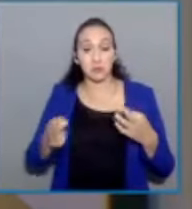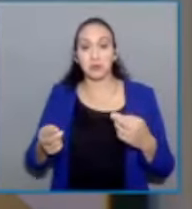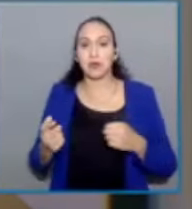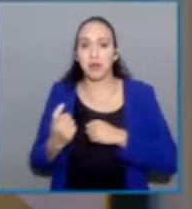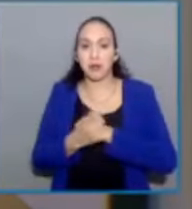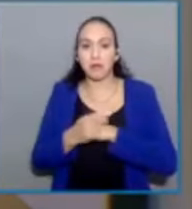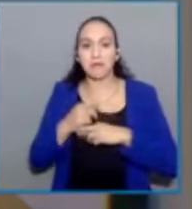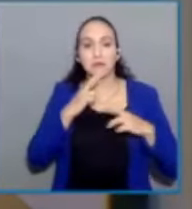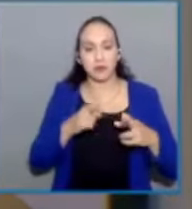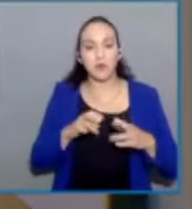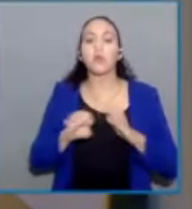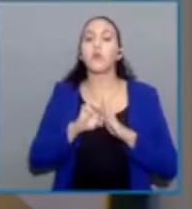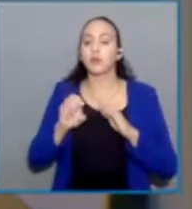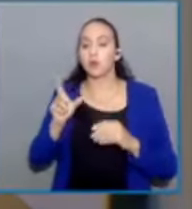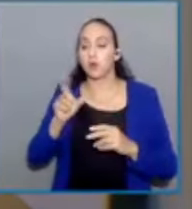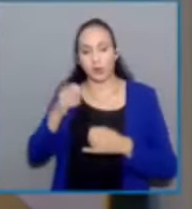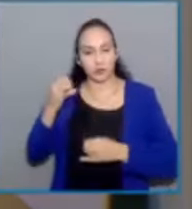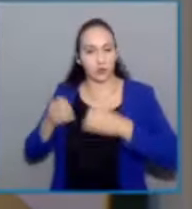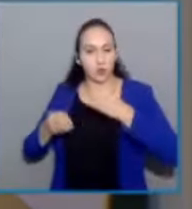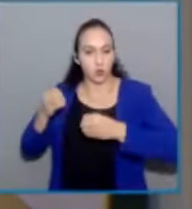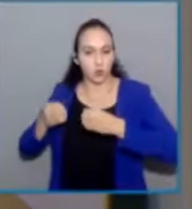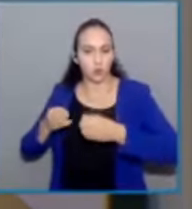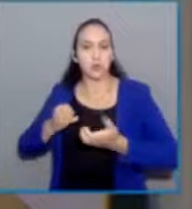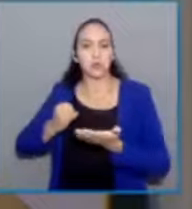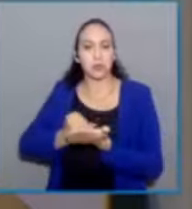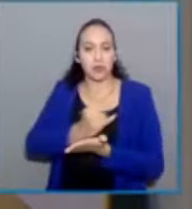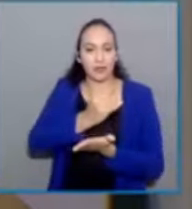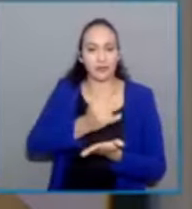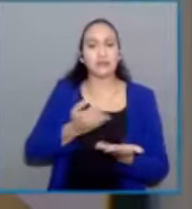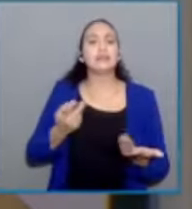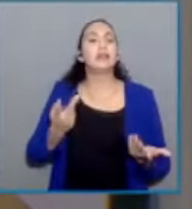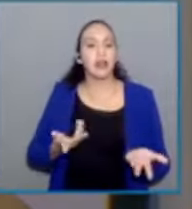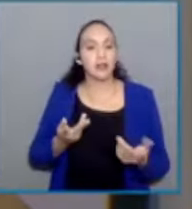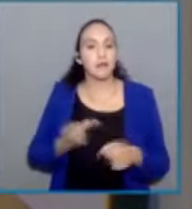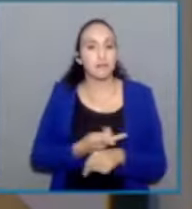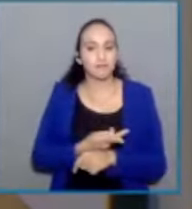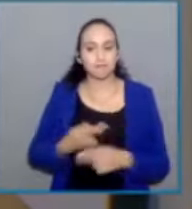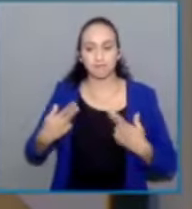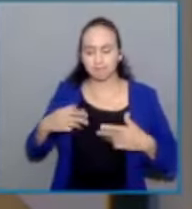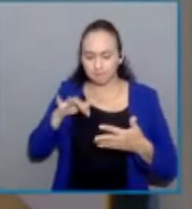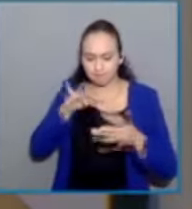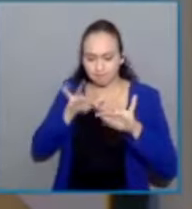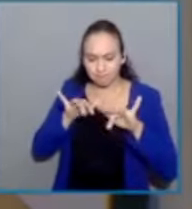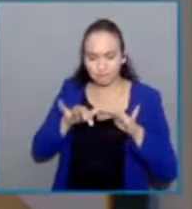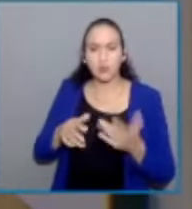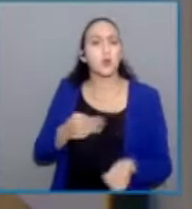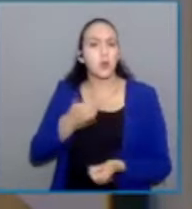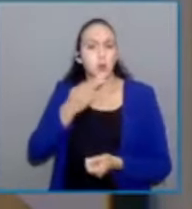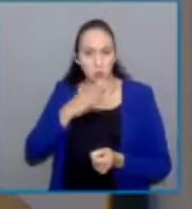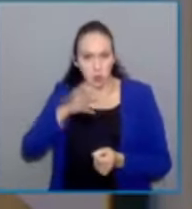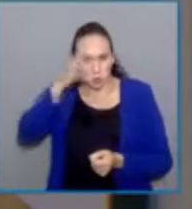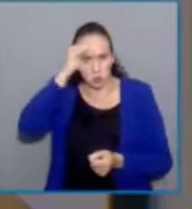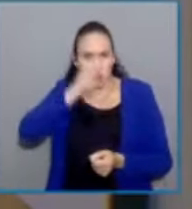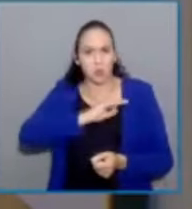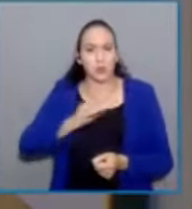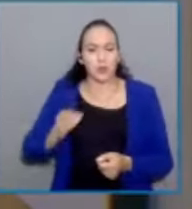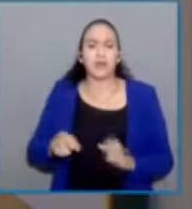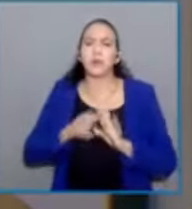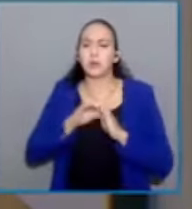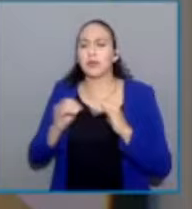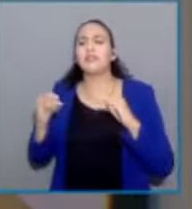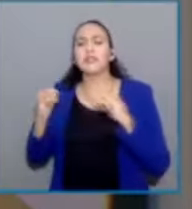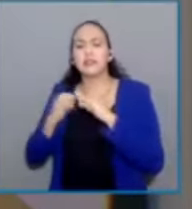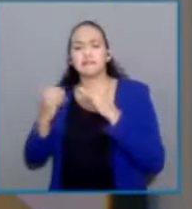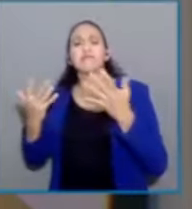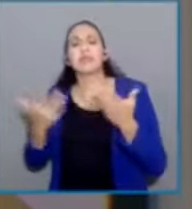ayudar en ese sentido a el entendimiento del derecho de las normas de la justicia de las instituciones de la propia